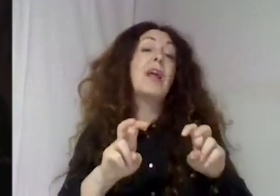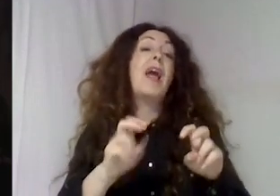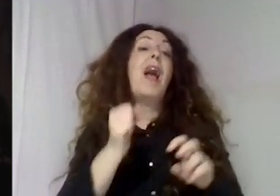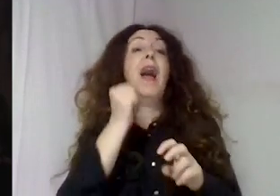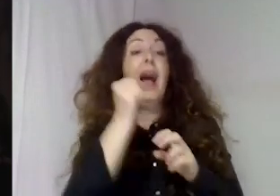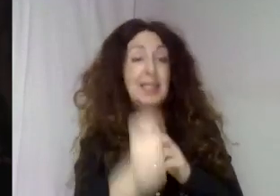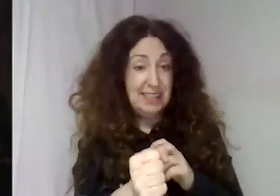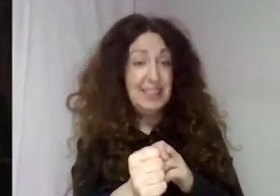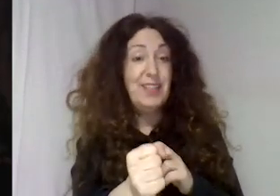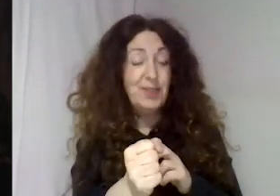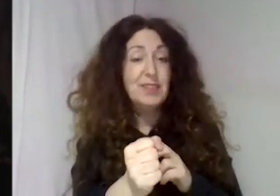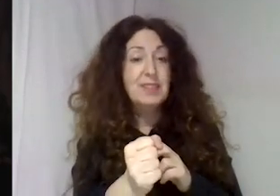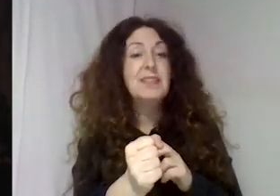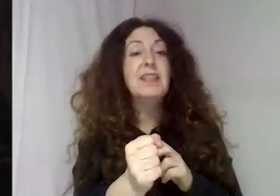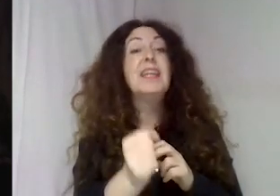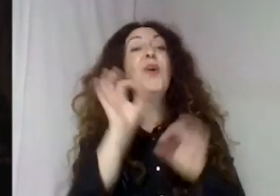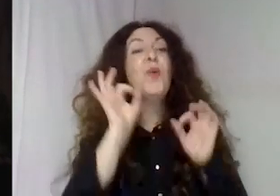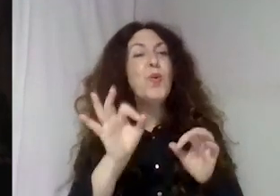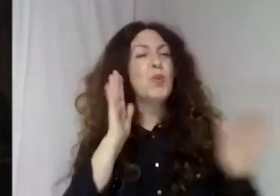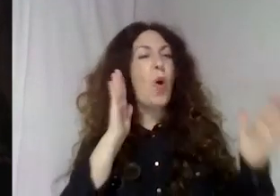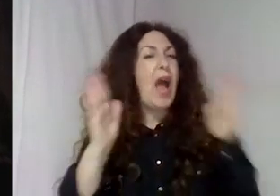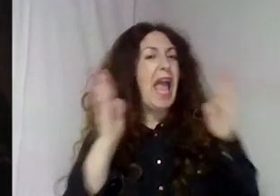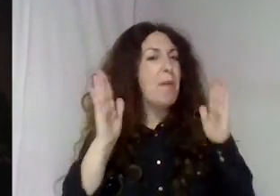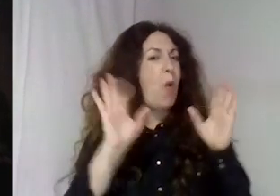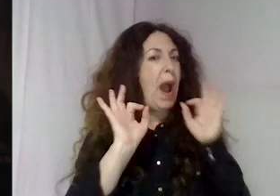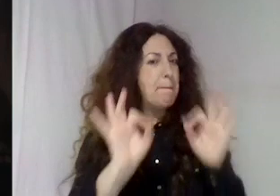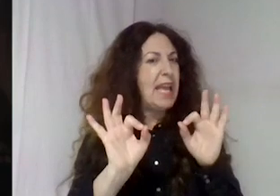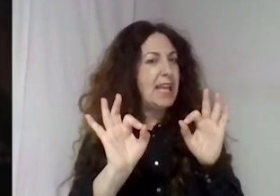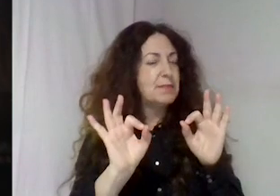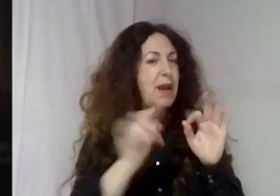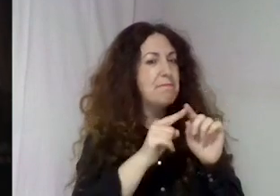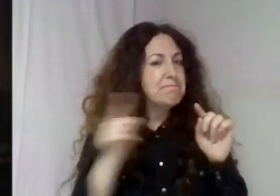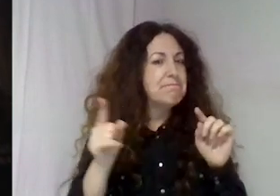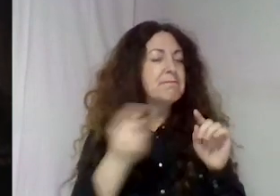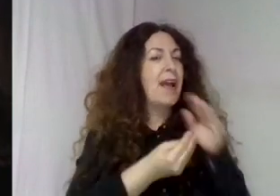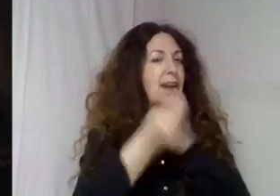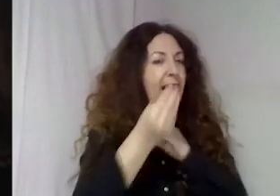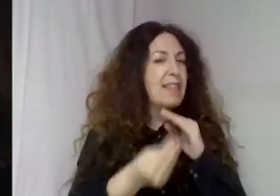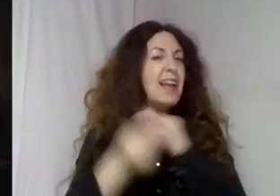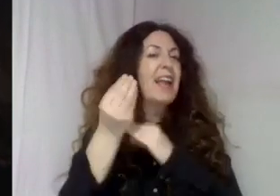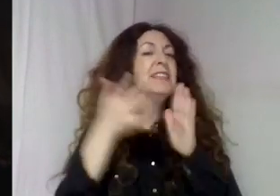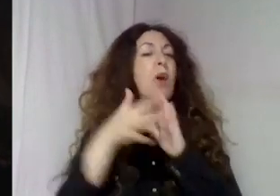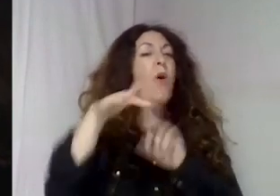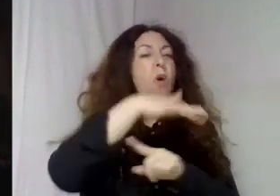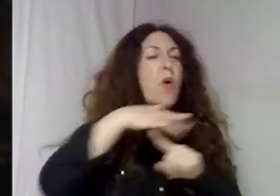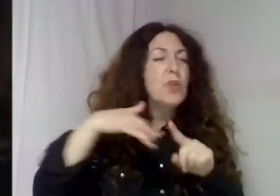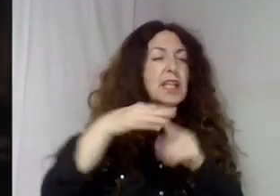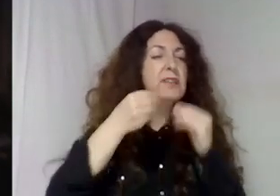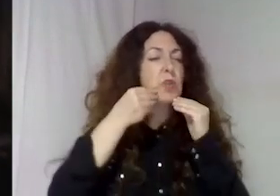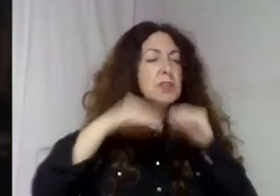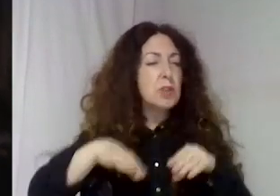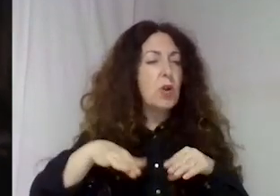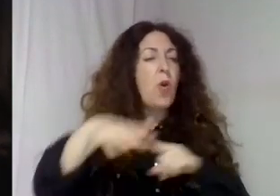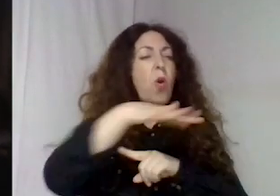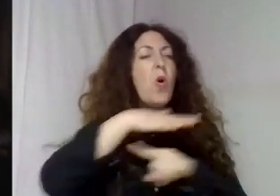o de nuevo volvemos a juzgarla no por los parámetros que estábamos acostumbrados en los últimos años, sino por